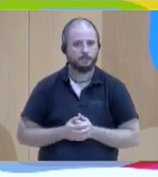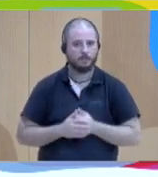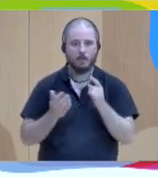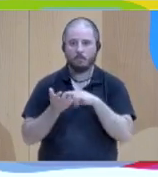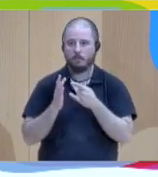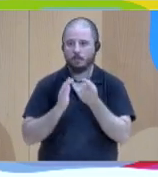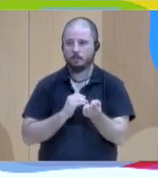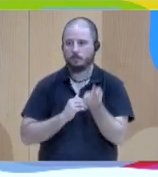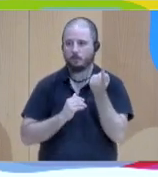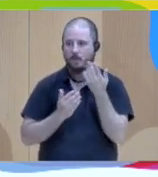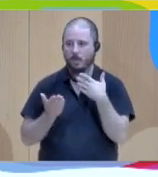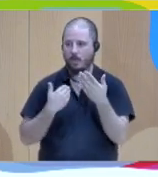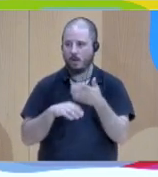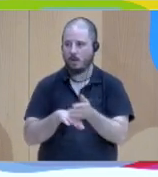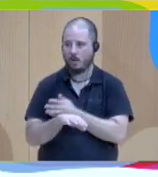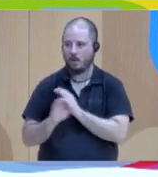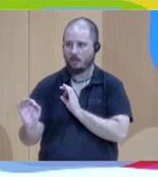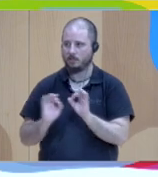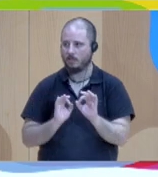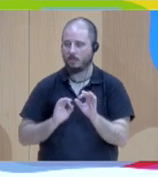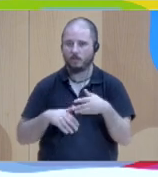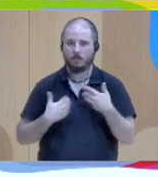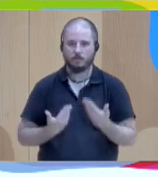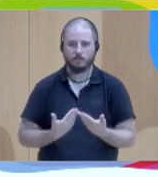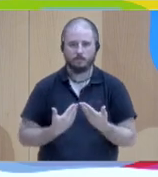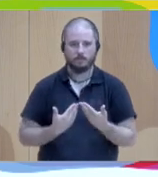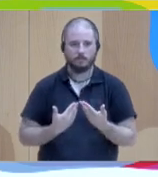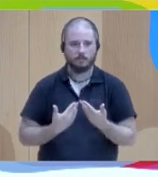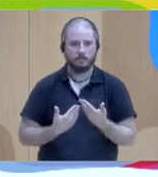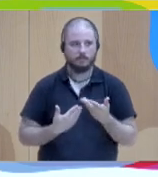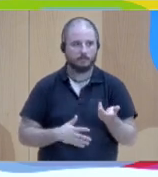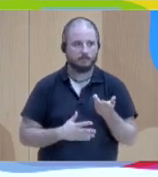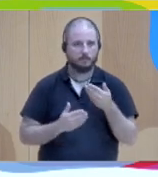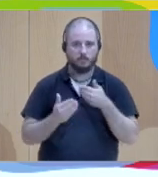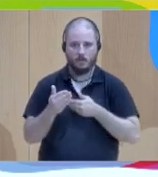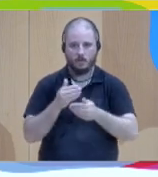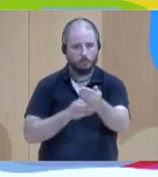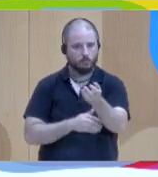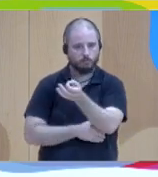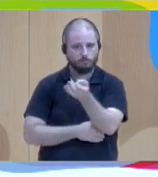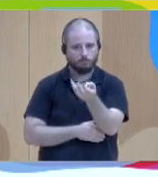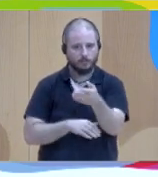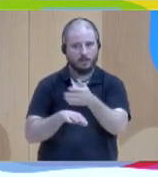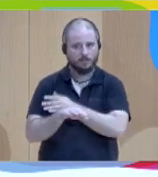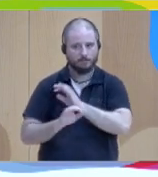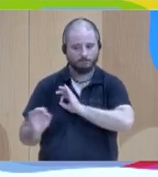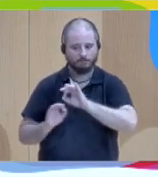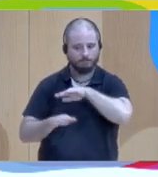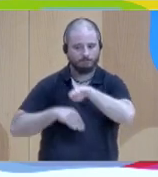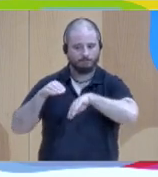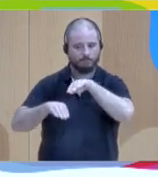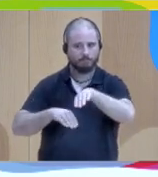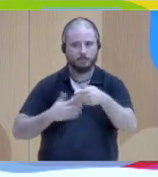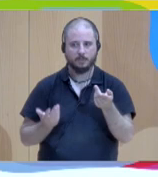diálogos de anticipación. Que lo que hace es generar los pasos para construir un buen futuro. Y además también abordar las preocupaciones de manera